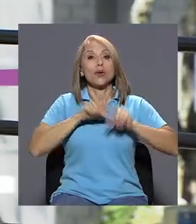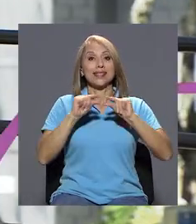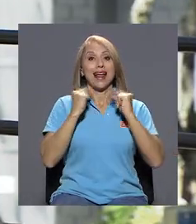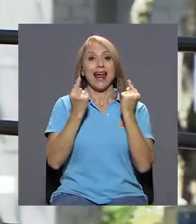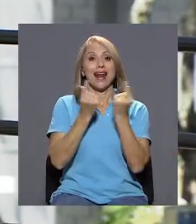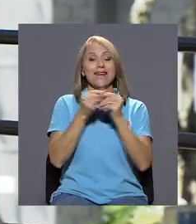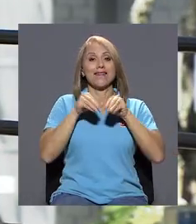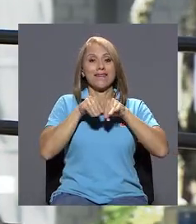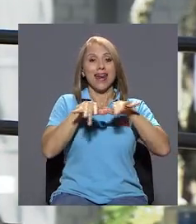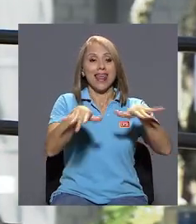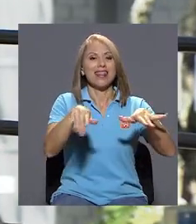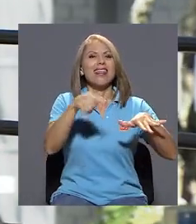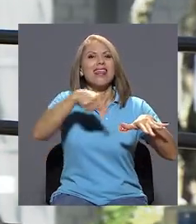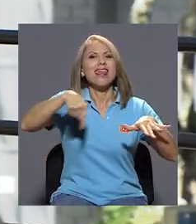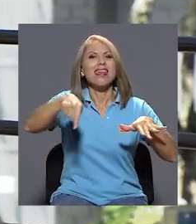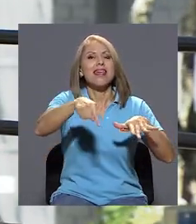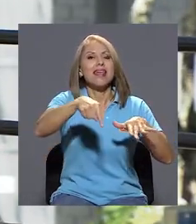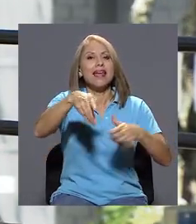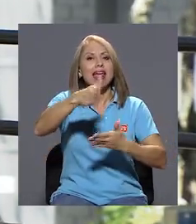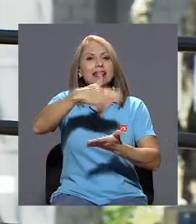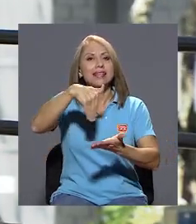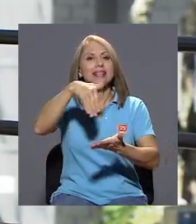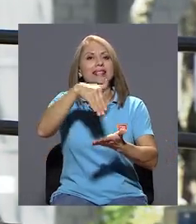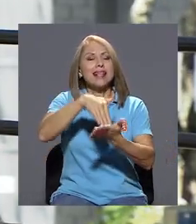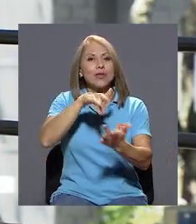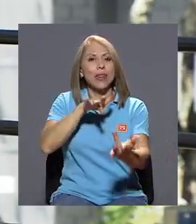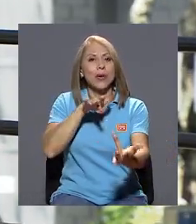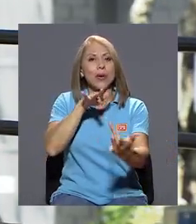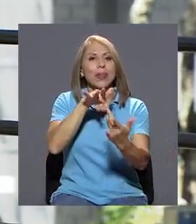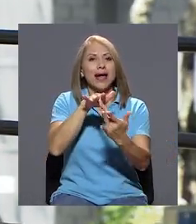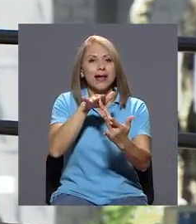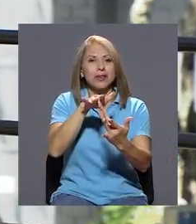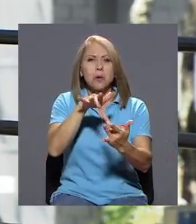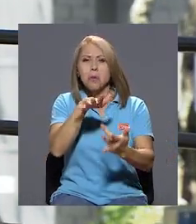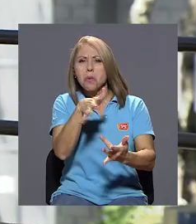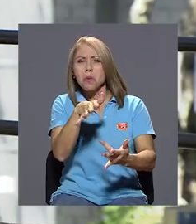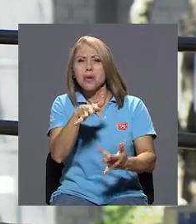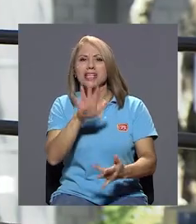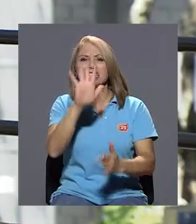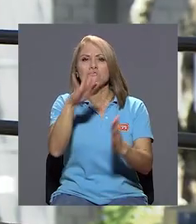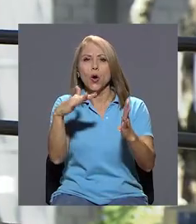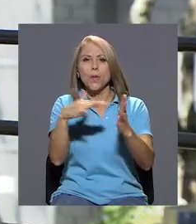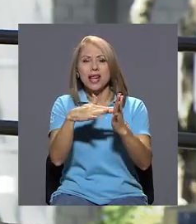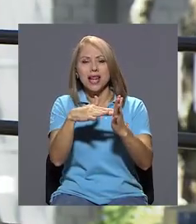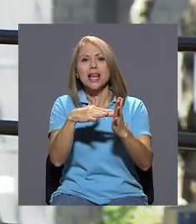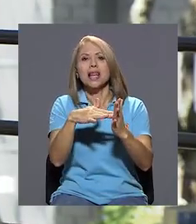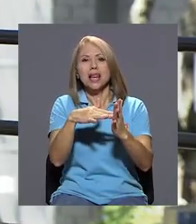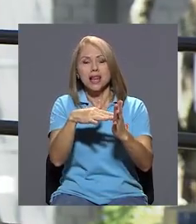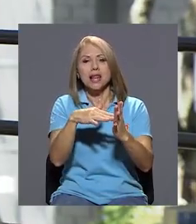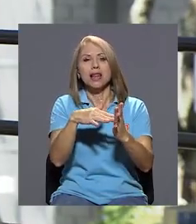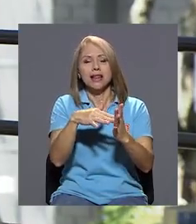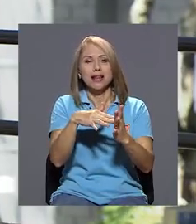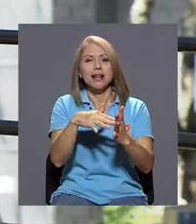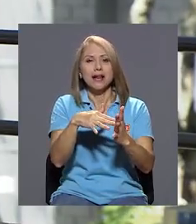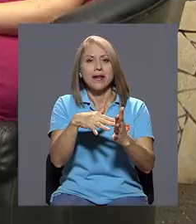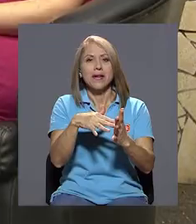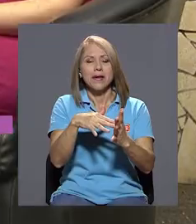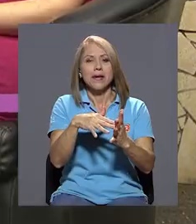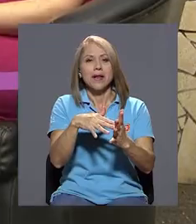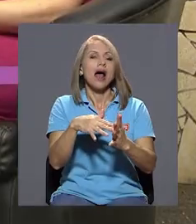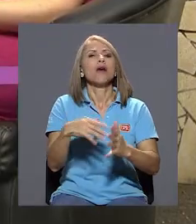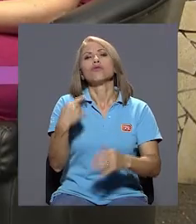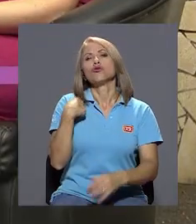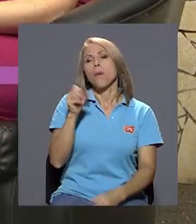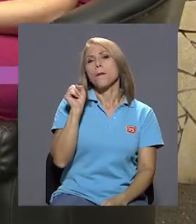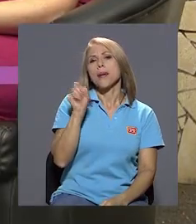¿verdad?, que es el centro de contacto, ajá, andamos como en unos 5,000.